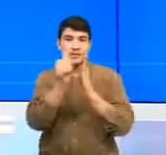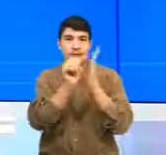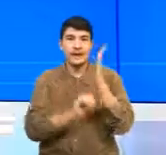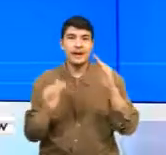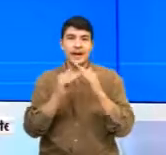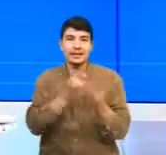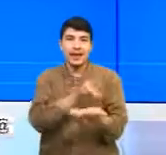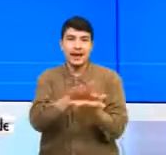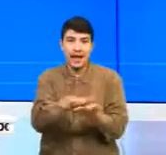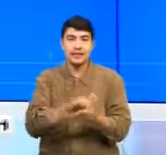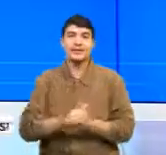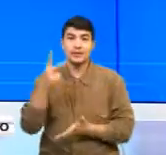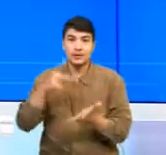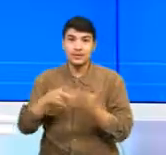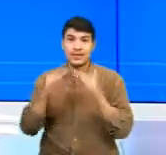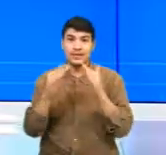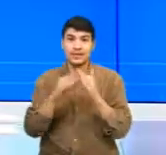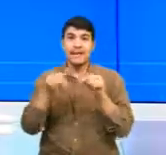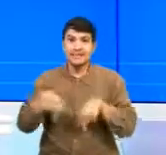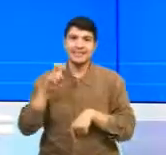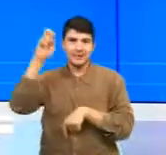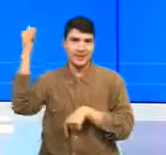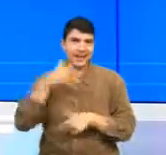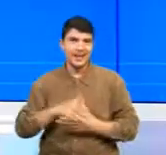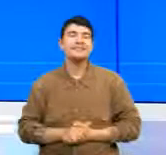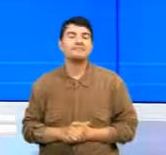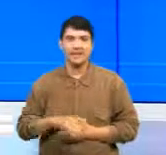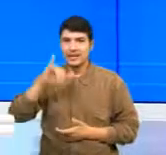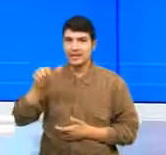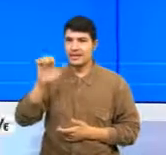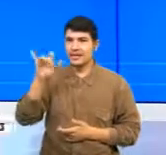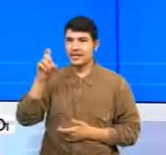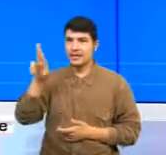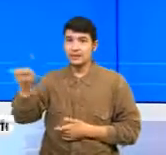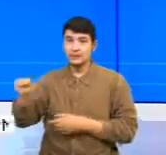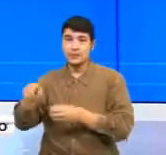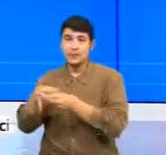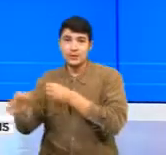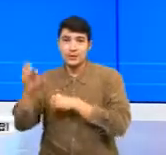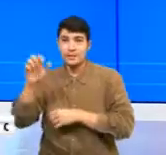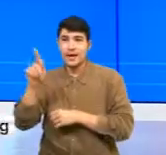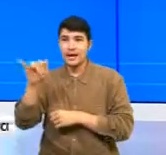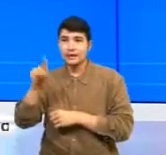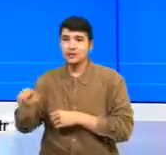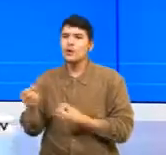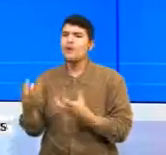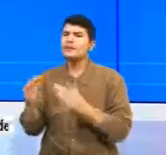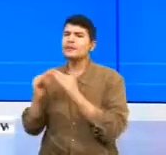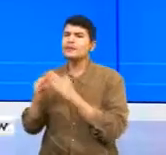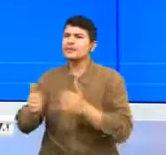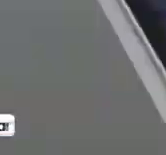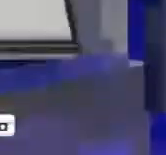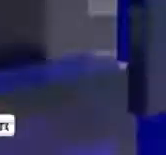más de 2.000 de estas casas a norte de santander hater lo gato el municipio de los patios con cuántas casas se vio beneficiado muy